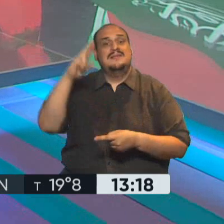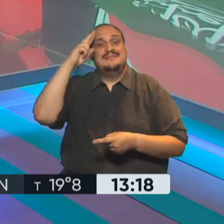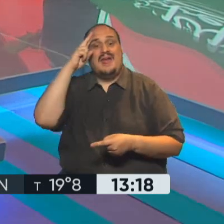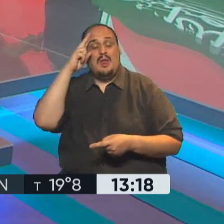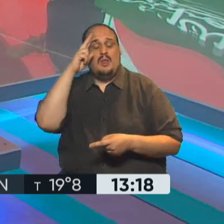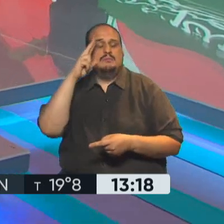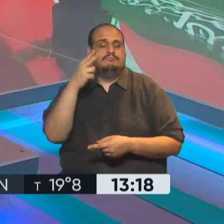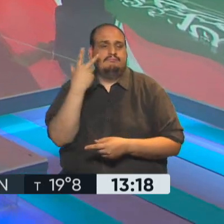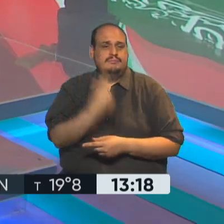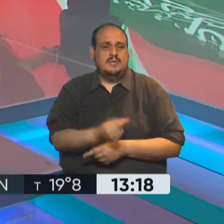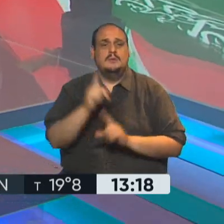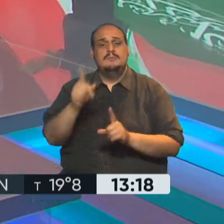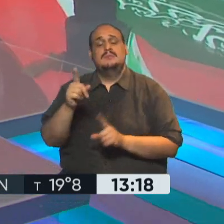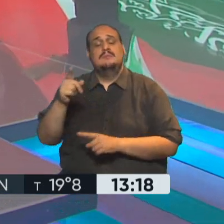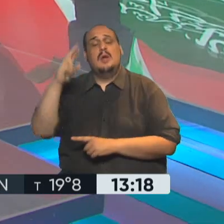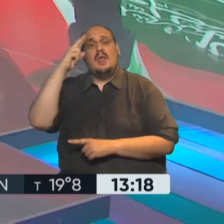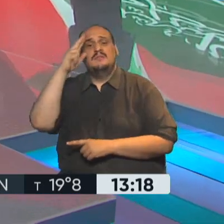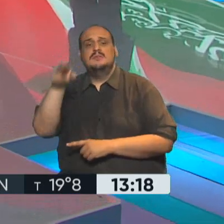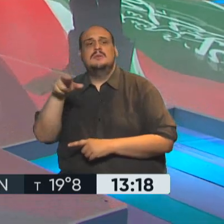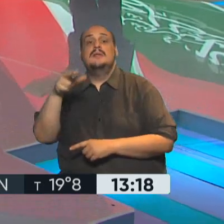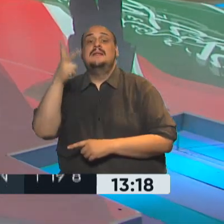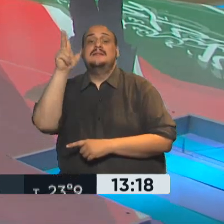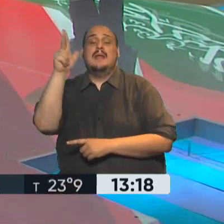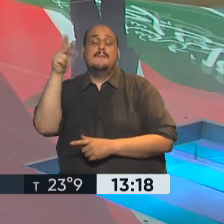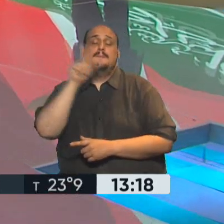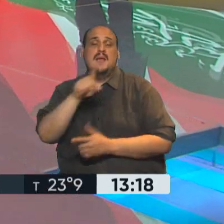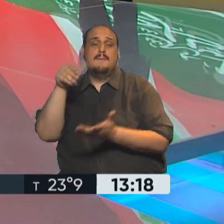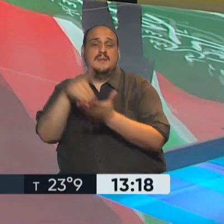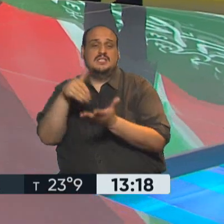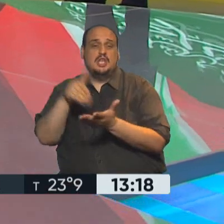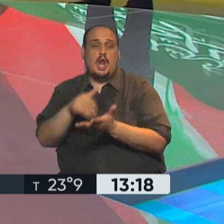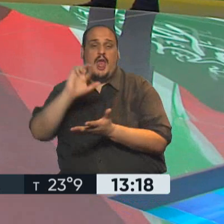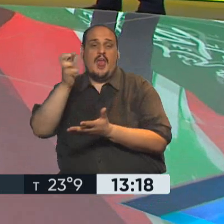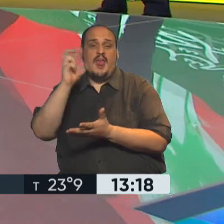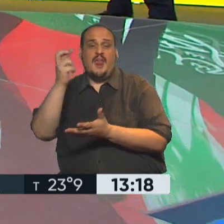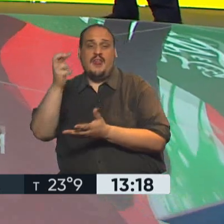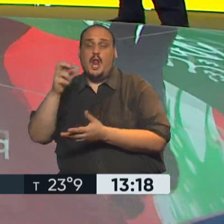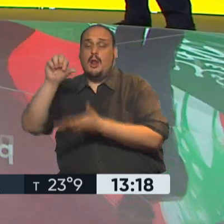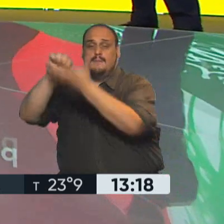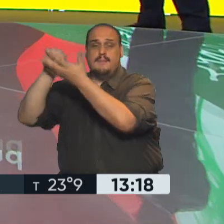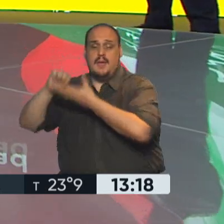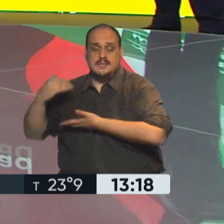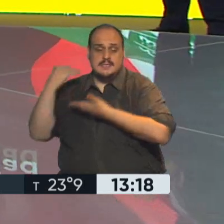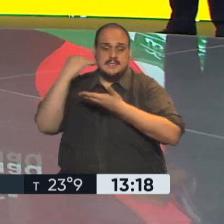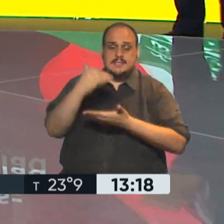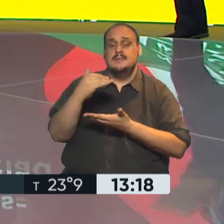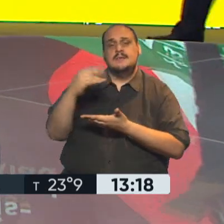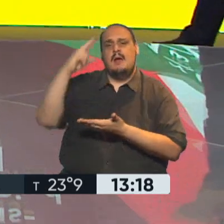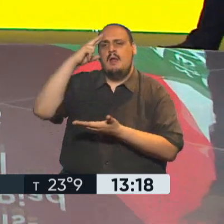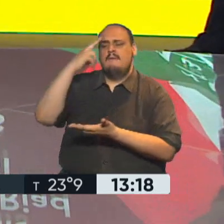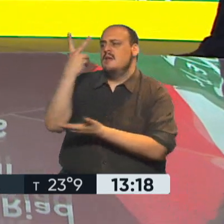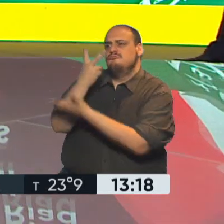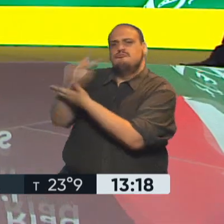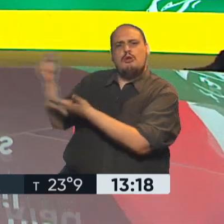y Riad, es decir, Arabia Saudita, congela un paquete de ayuda de $3.000 millones al ejército libanés. Esto como parte de esta política